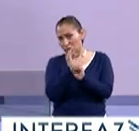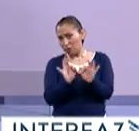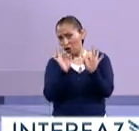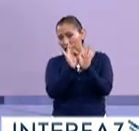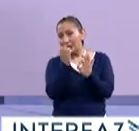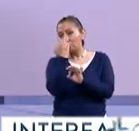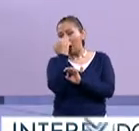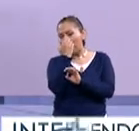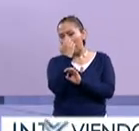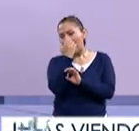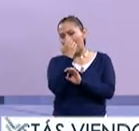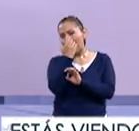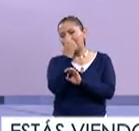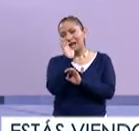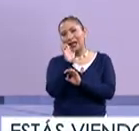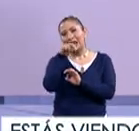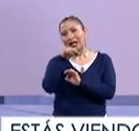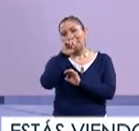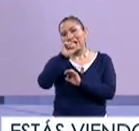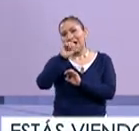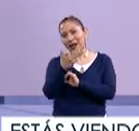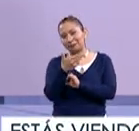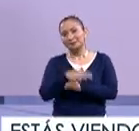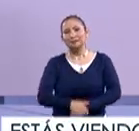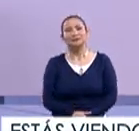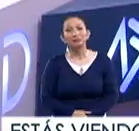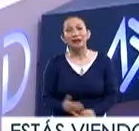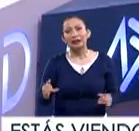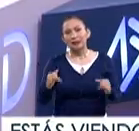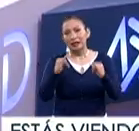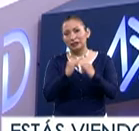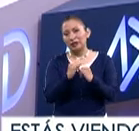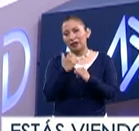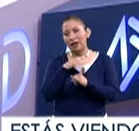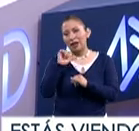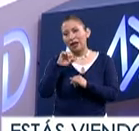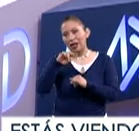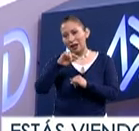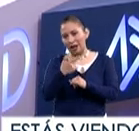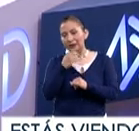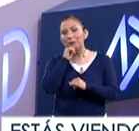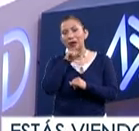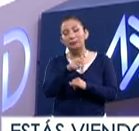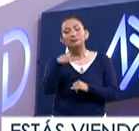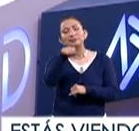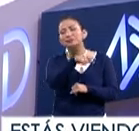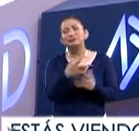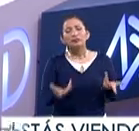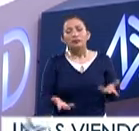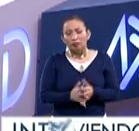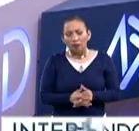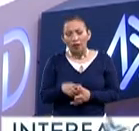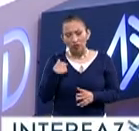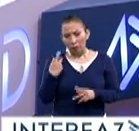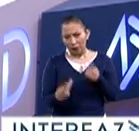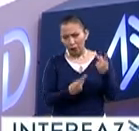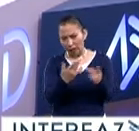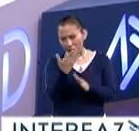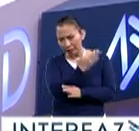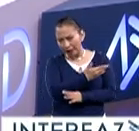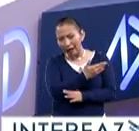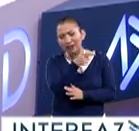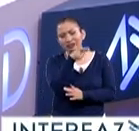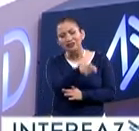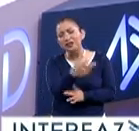Escuela Nacional de Antropología e Historia del Instituto Nacional de Antropología e Historia. Y bueno, yo preguntaba un poco